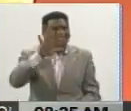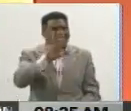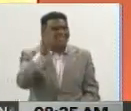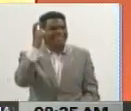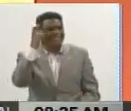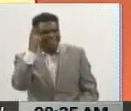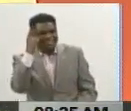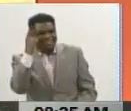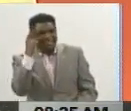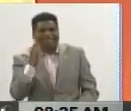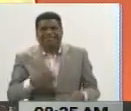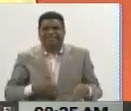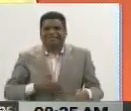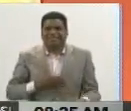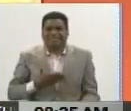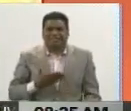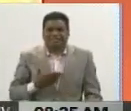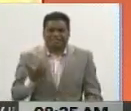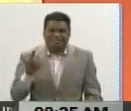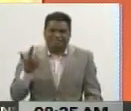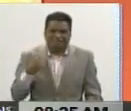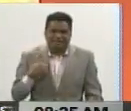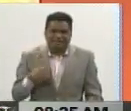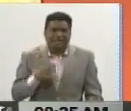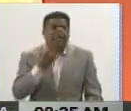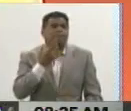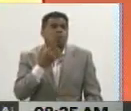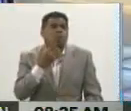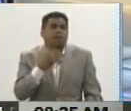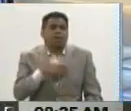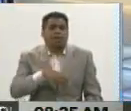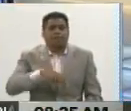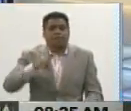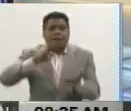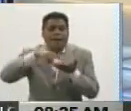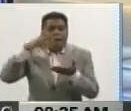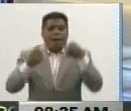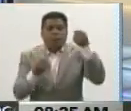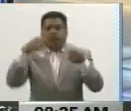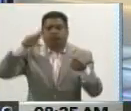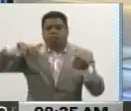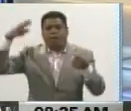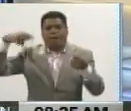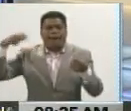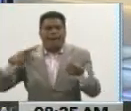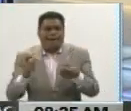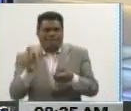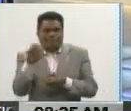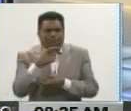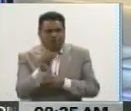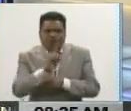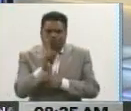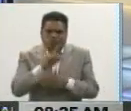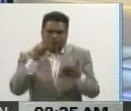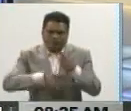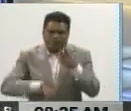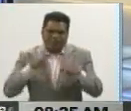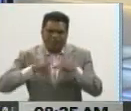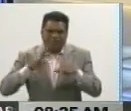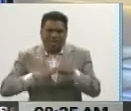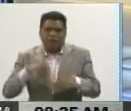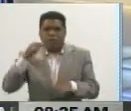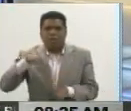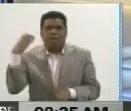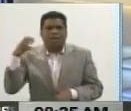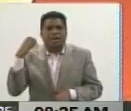de detener la emisión de gases de CO2, pues bienvenido a esta actividad. En el caso de Distrito Capital, pues lo haremos en el